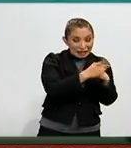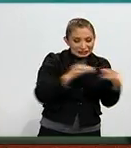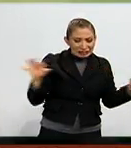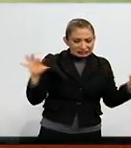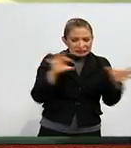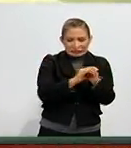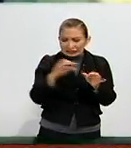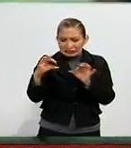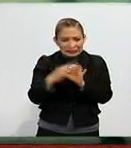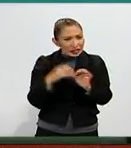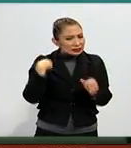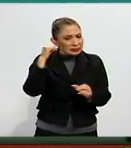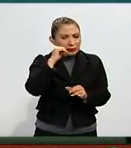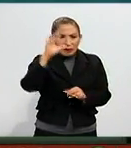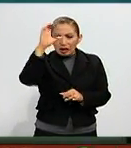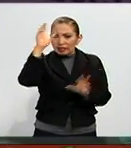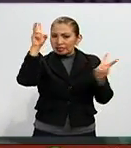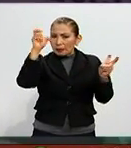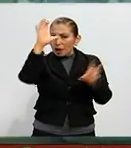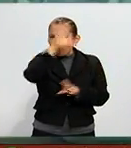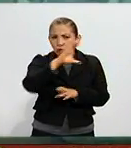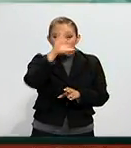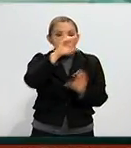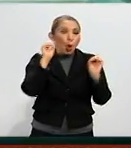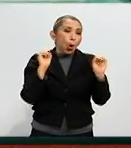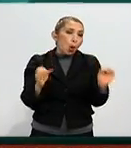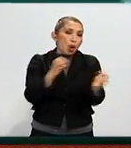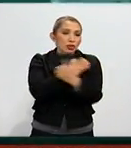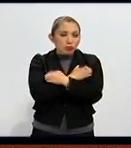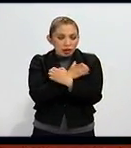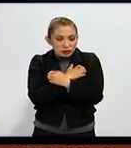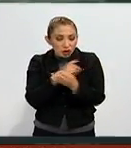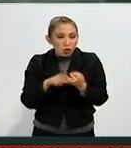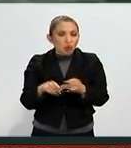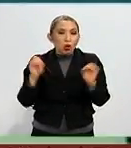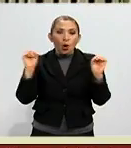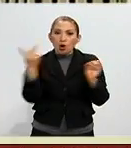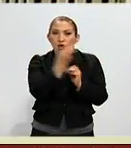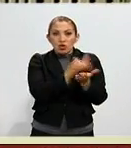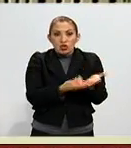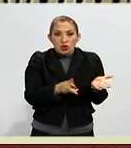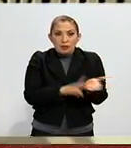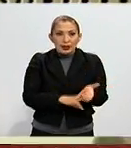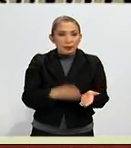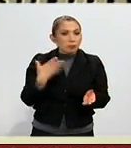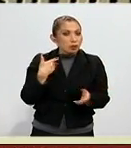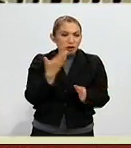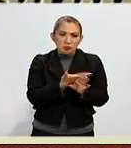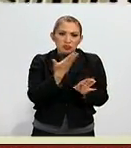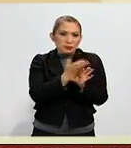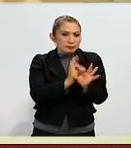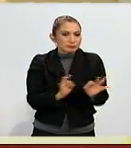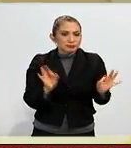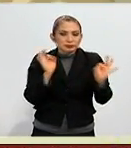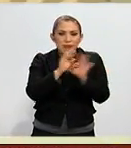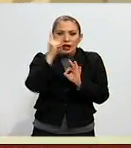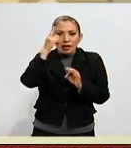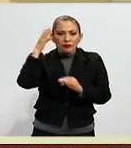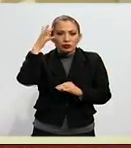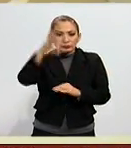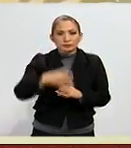tienen siempre un tema cultural o de educación, o ambos a la vez, porque son muy, muy importantes para el